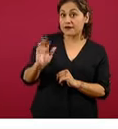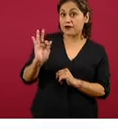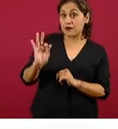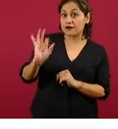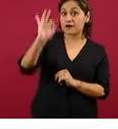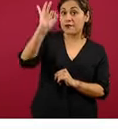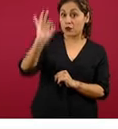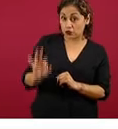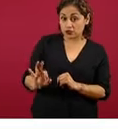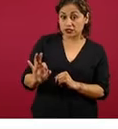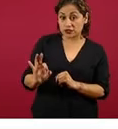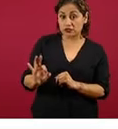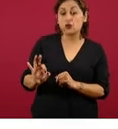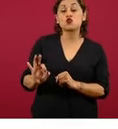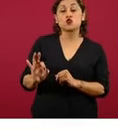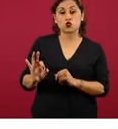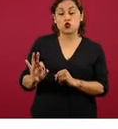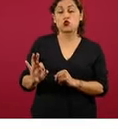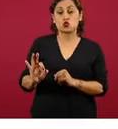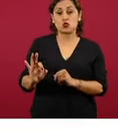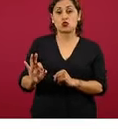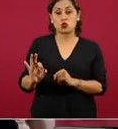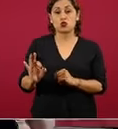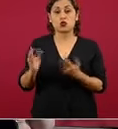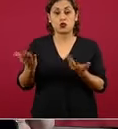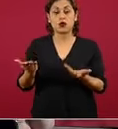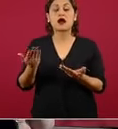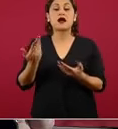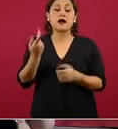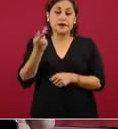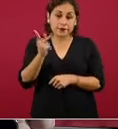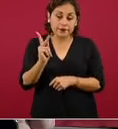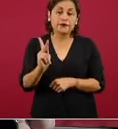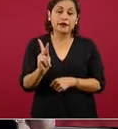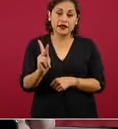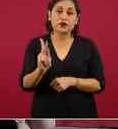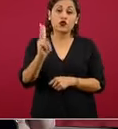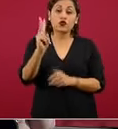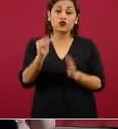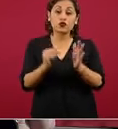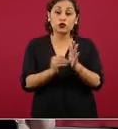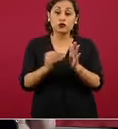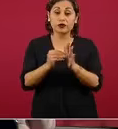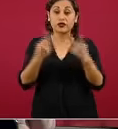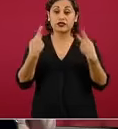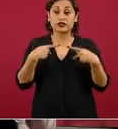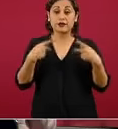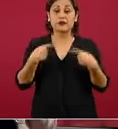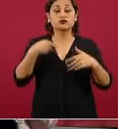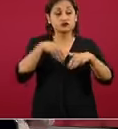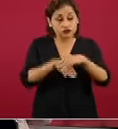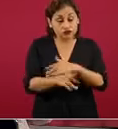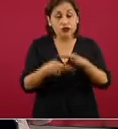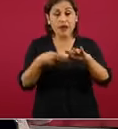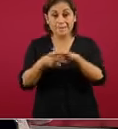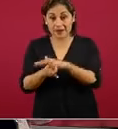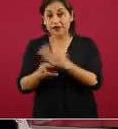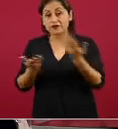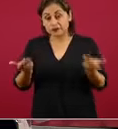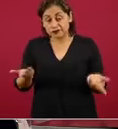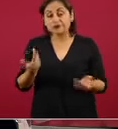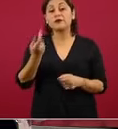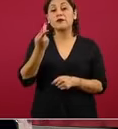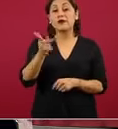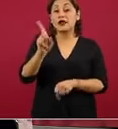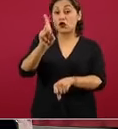así pues hubo cerca de un poquito menos de 2 millones de usuarios en el metro, y el día de Navidad, que normalmente es un día